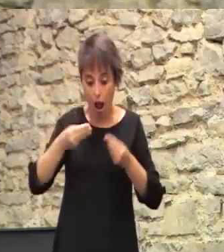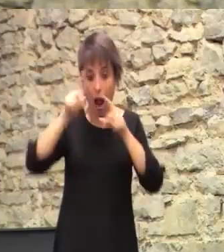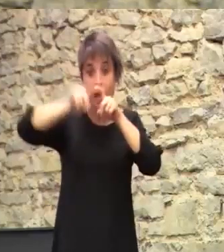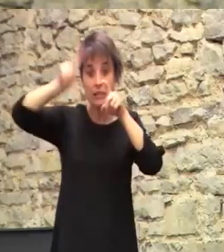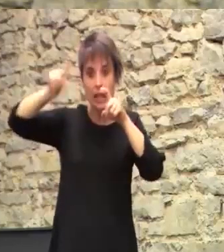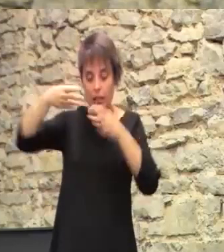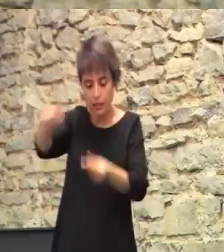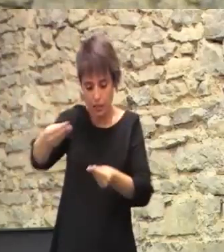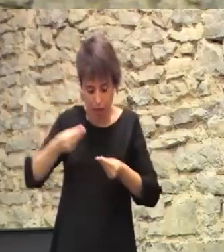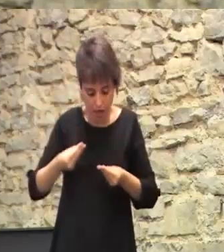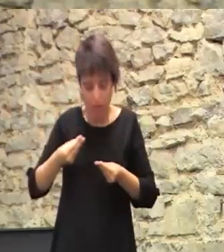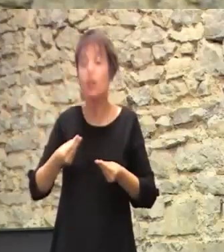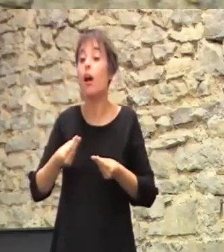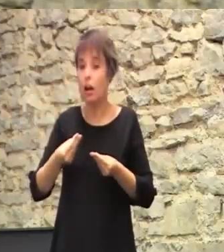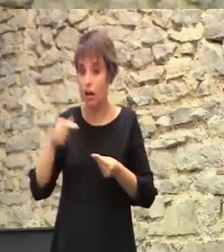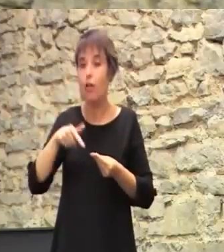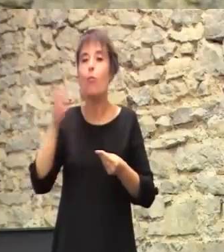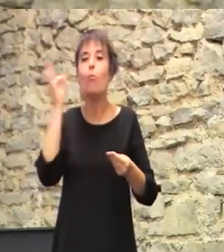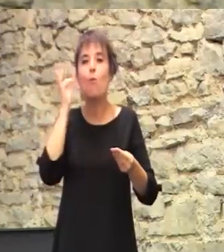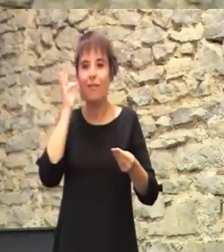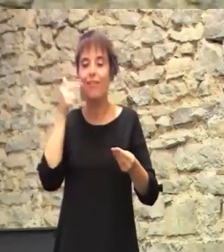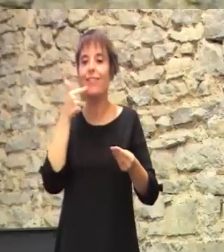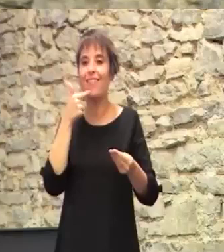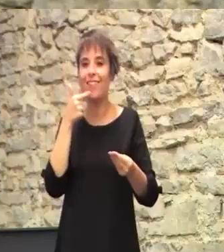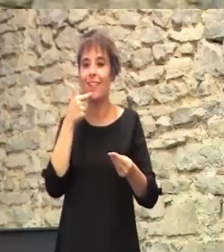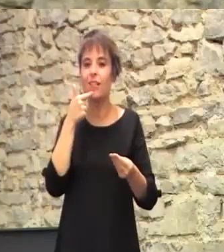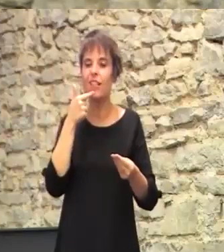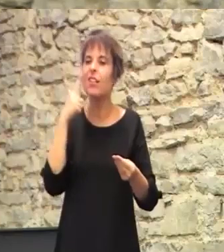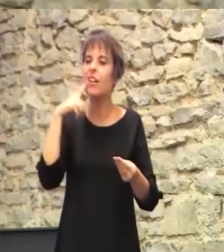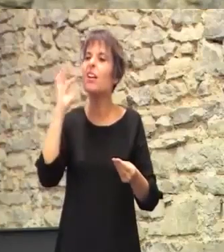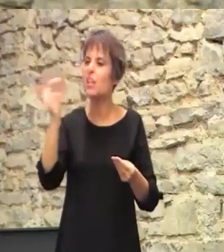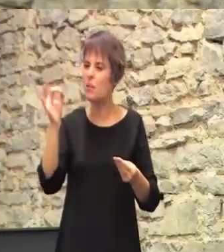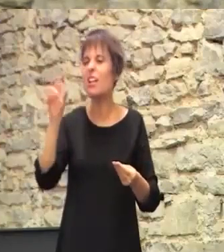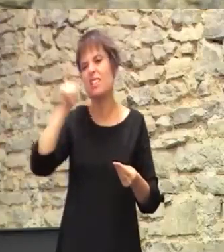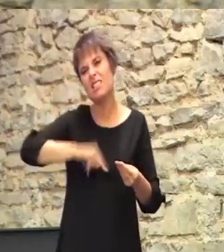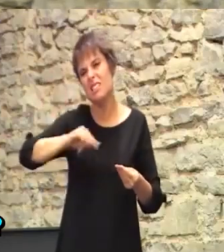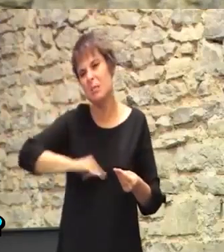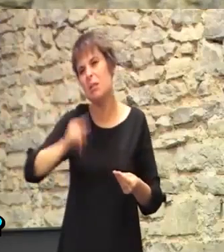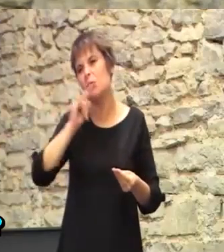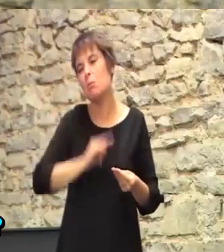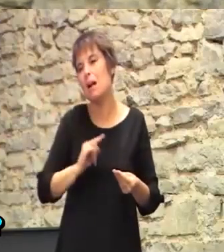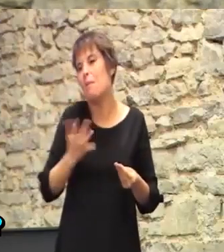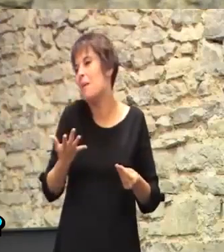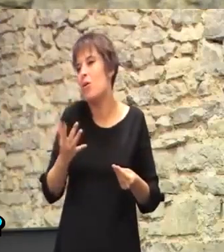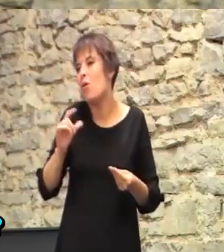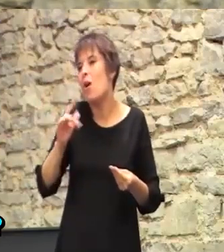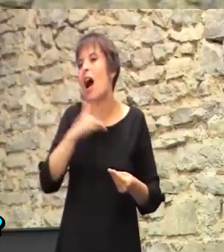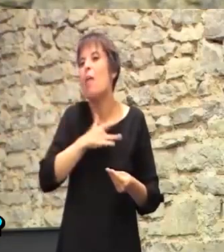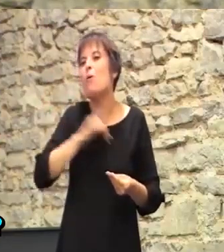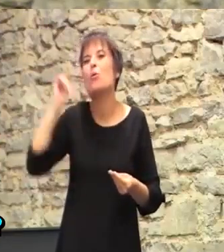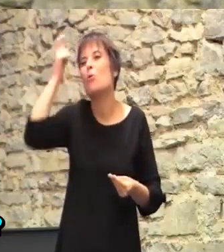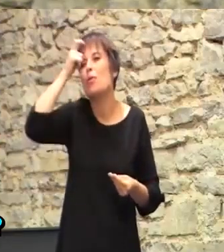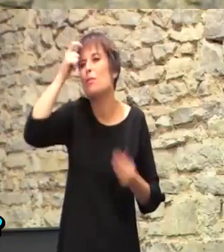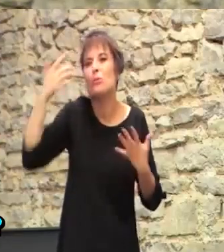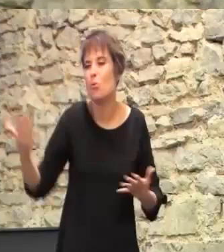esto y muchas mujeres dicen que sí que lo pasan mal y no que sé pero que el concepto del amor tenemos como me